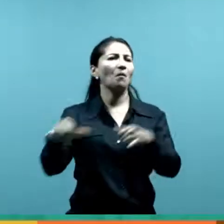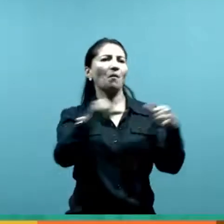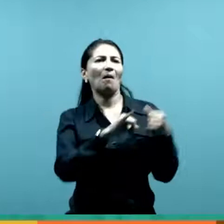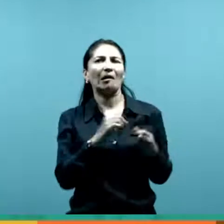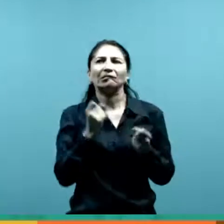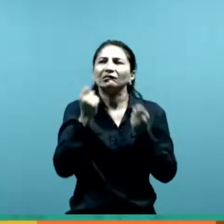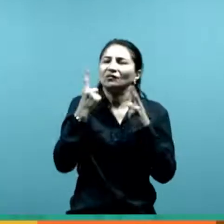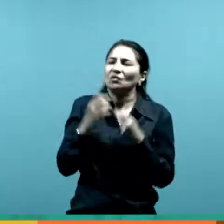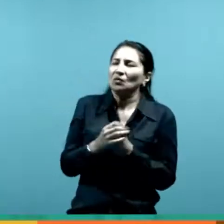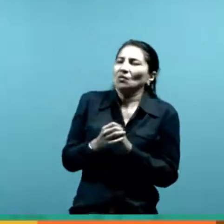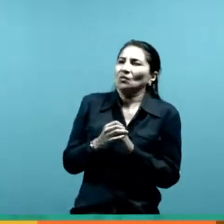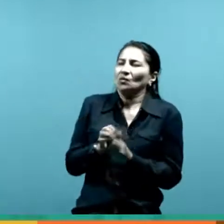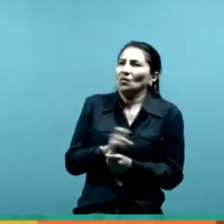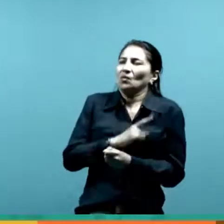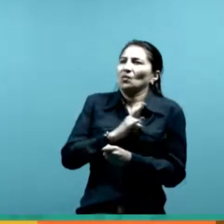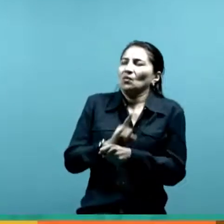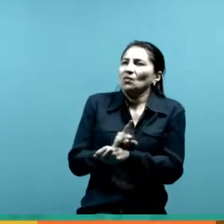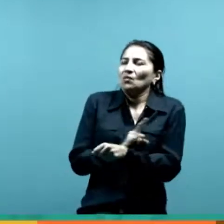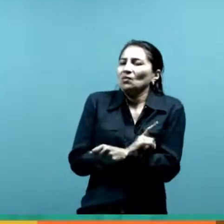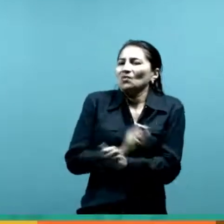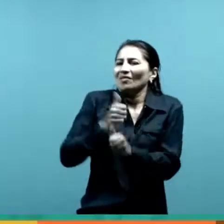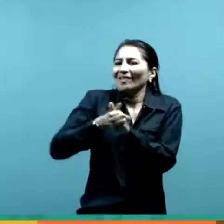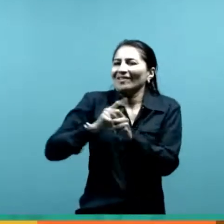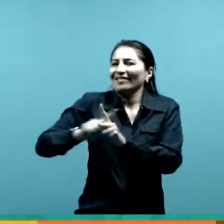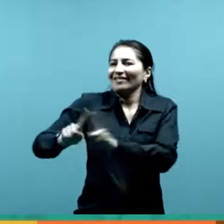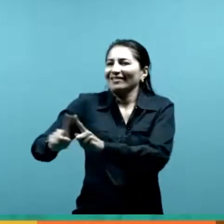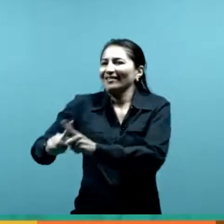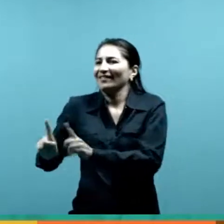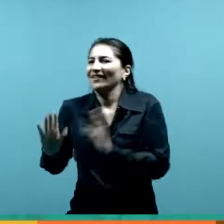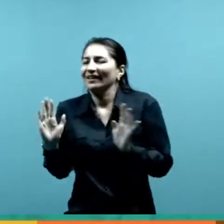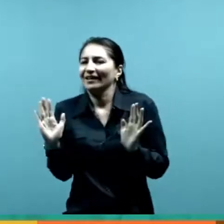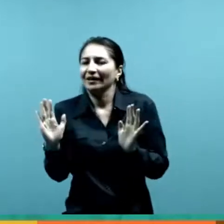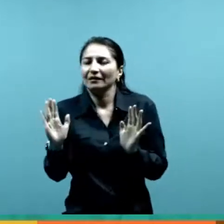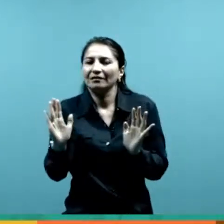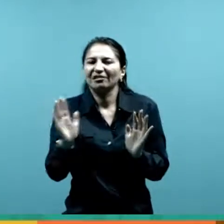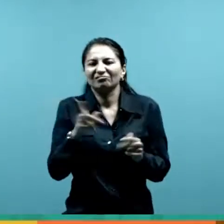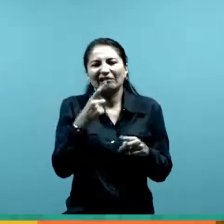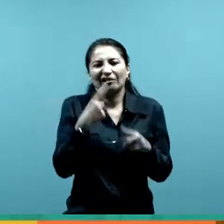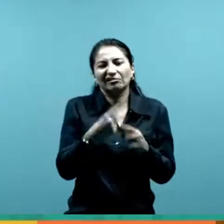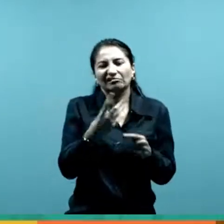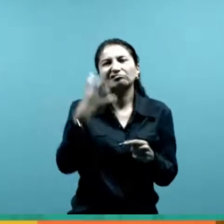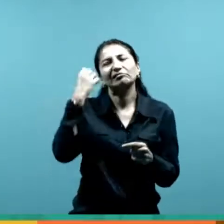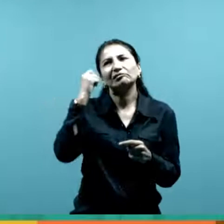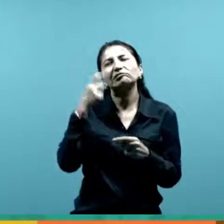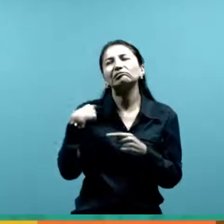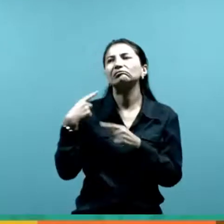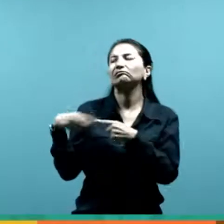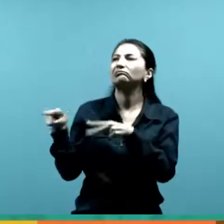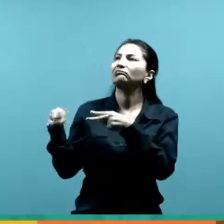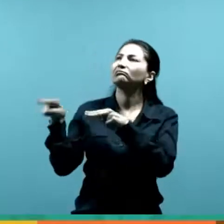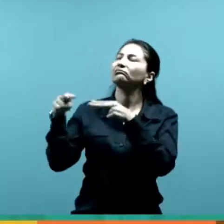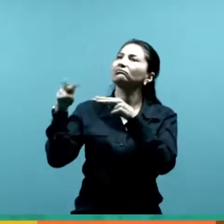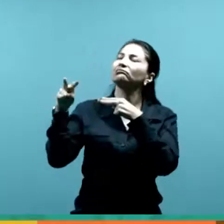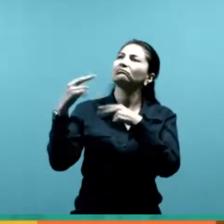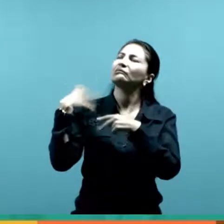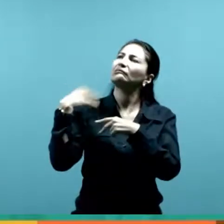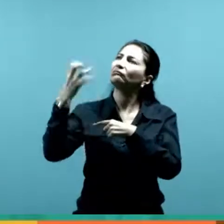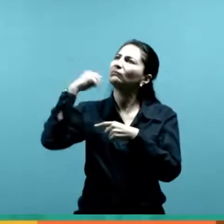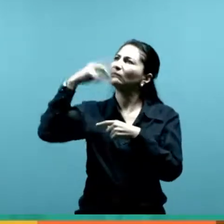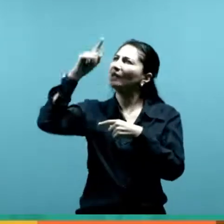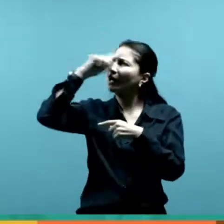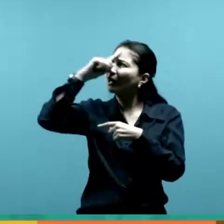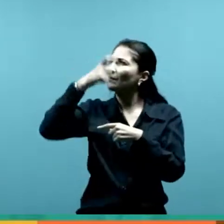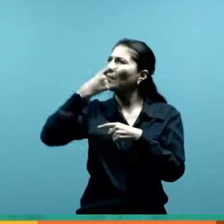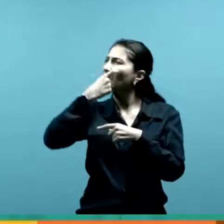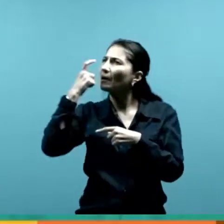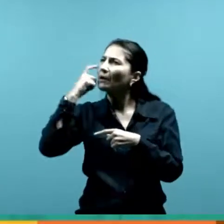personas. Cada quien tiene su propia reacción dependiendo del conocimiento que traigan y de la motivación que los lleve a visitar